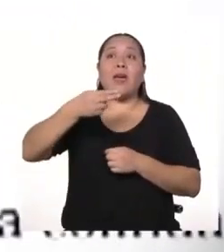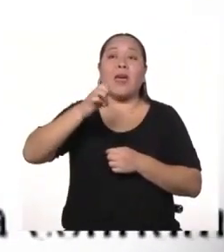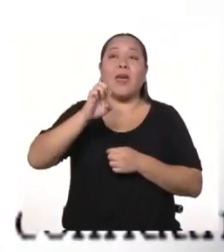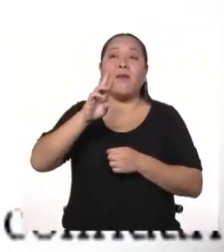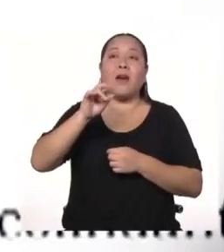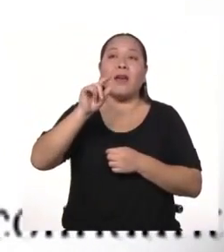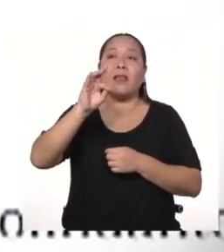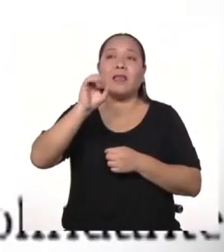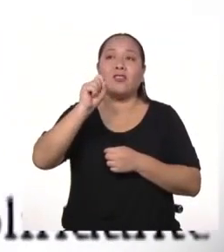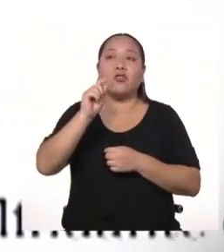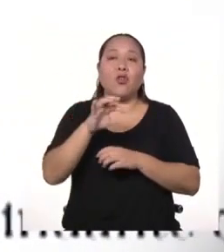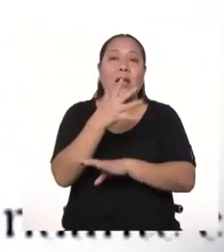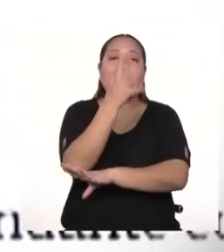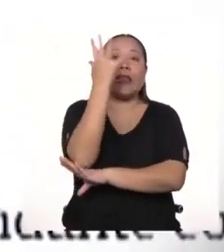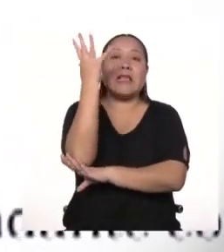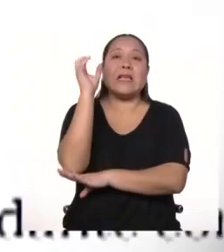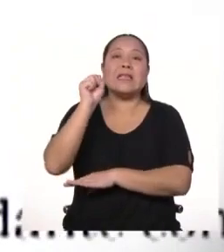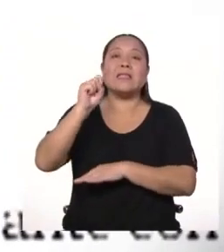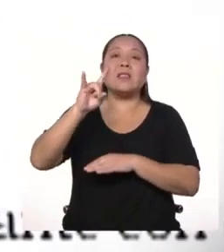amor.